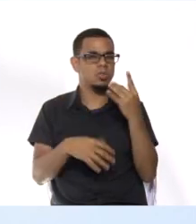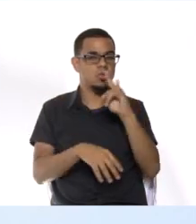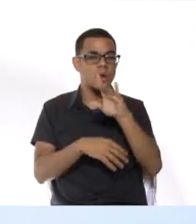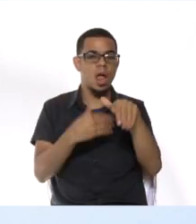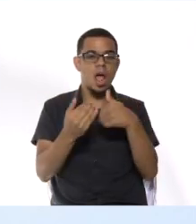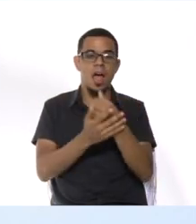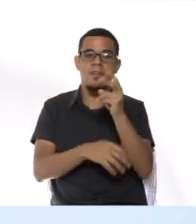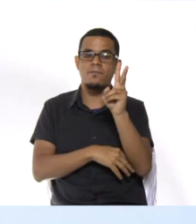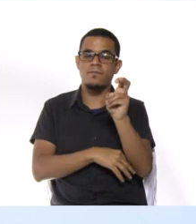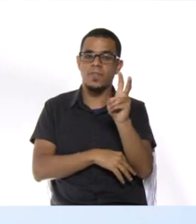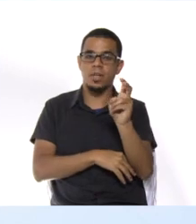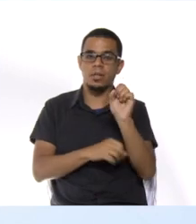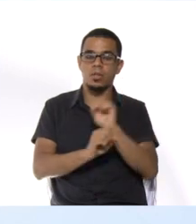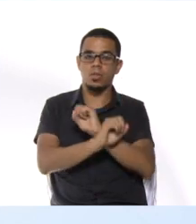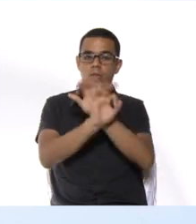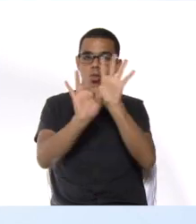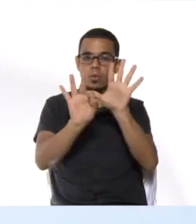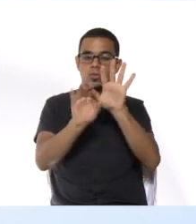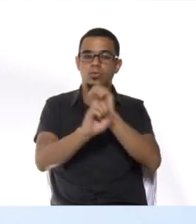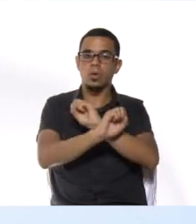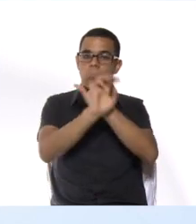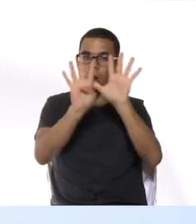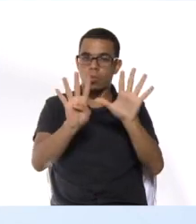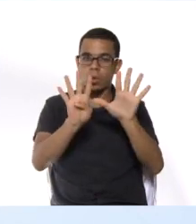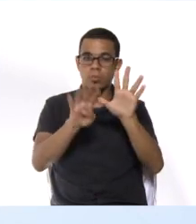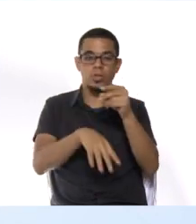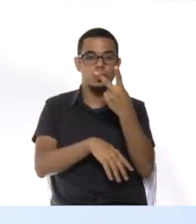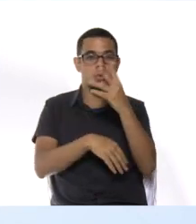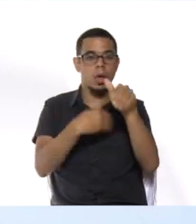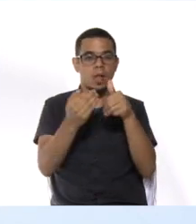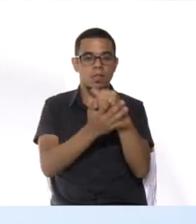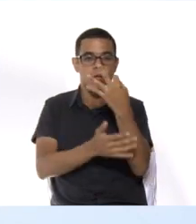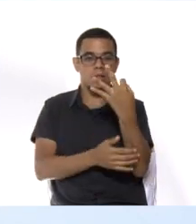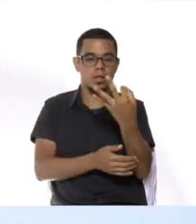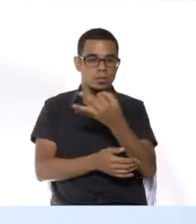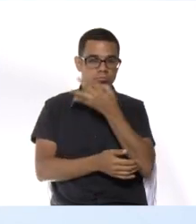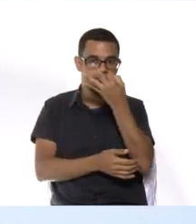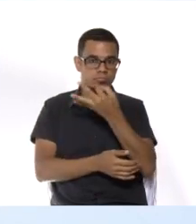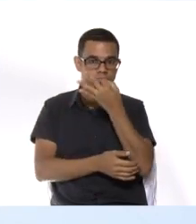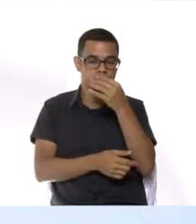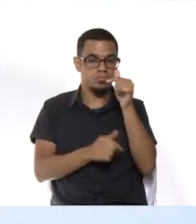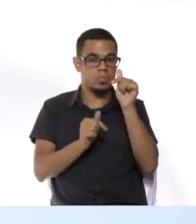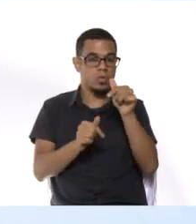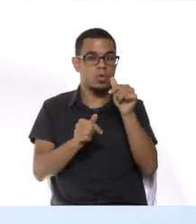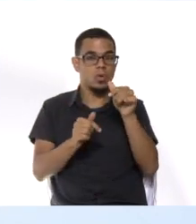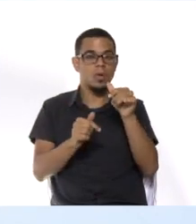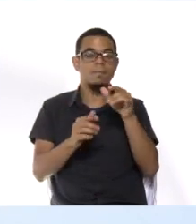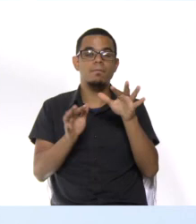TV, de lunes a viernes de 8 a 9 de la mañana y de 2 a 3 de la tarde. ¿Pero por dónde?